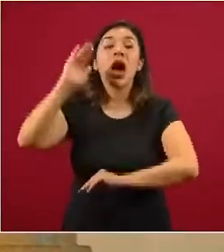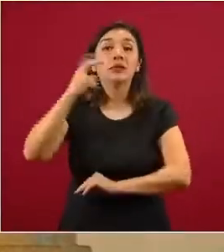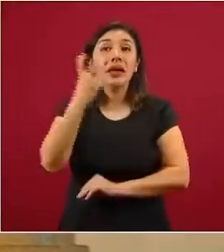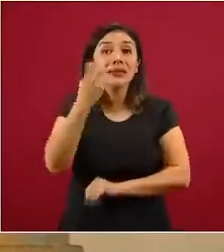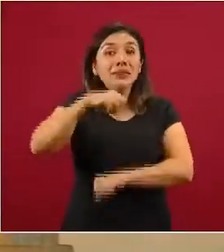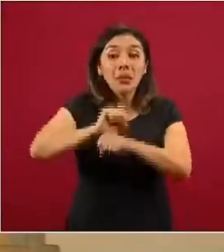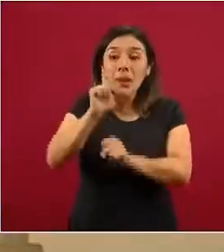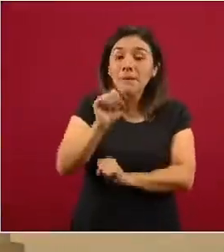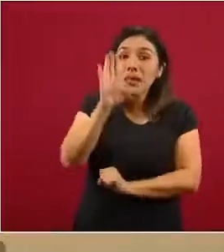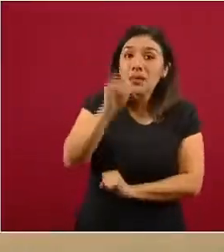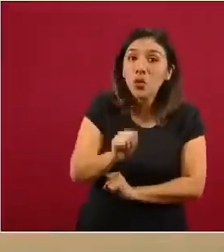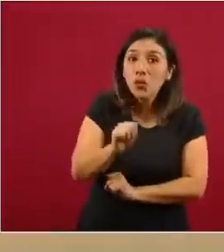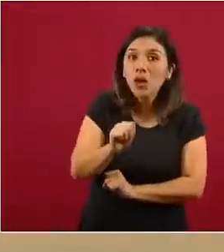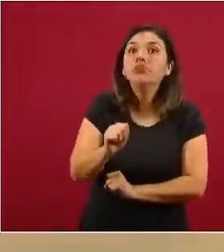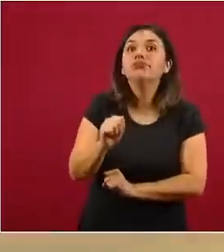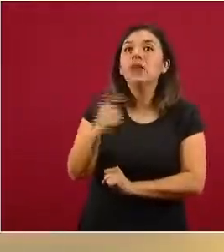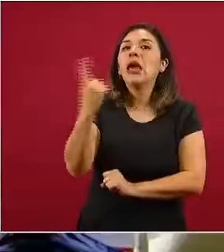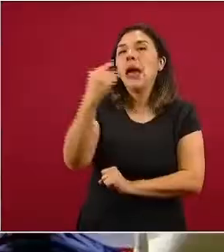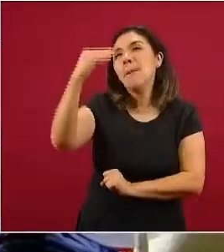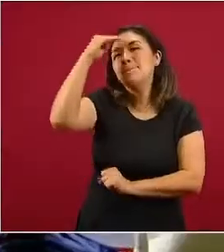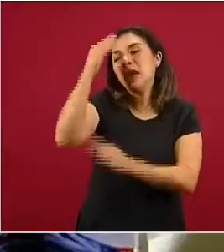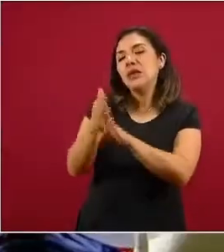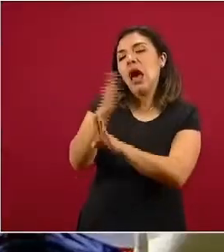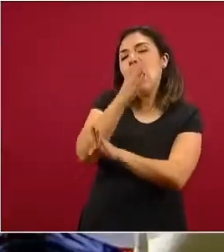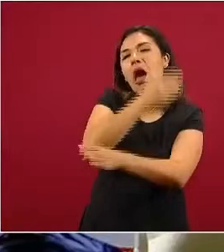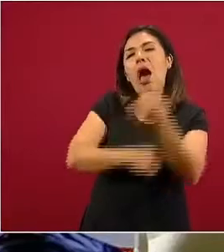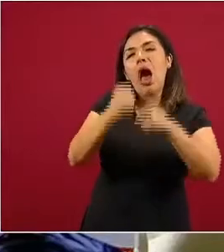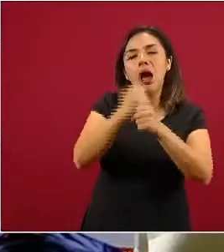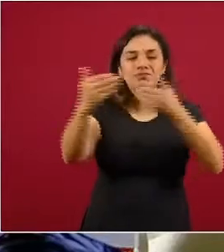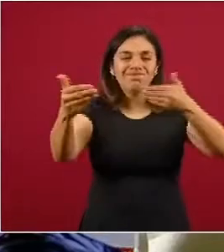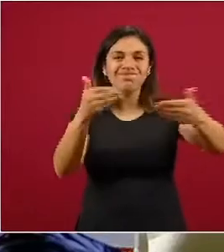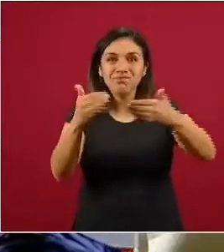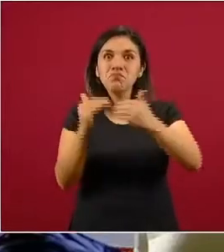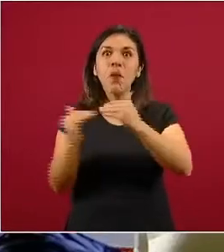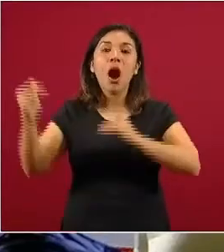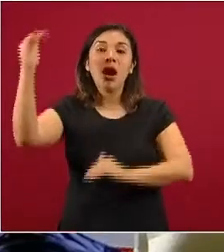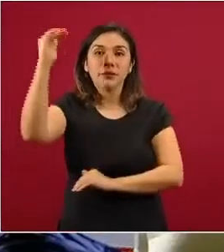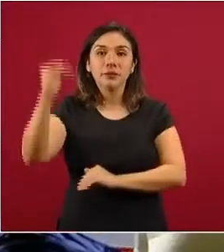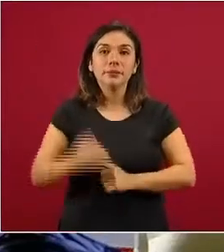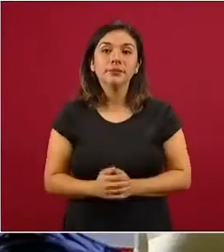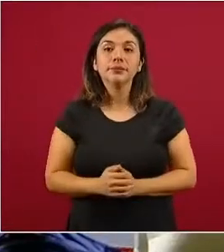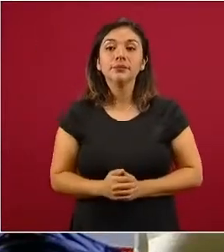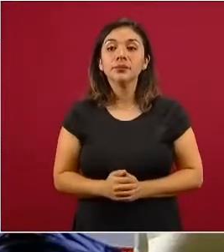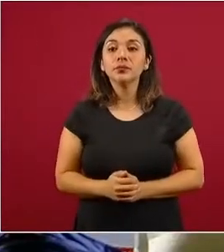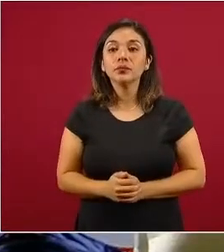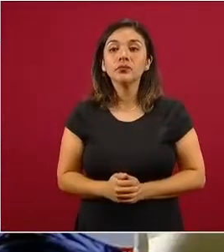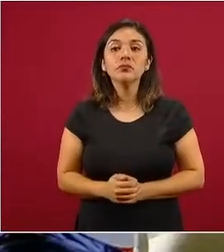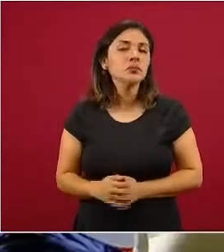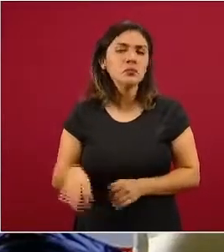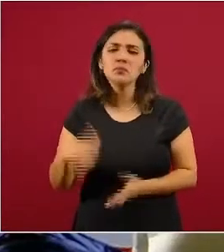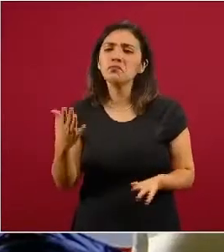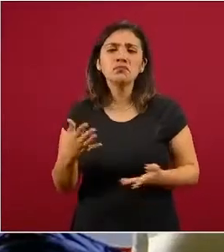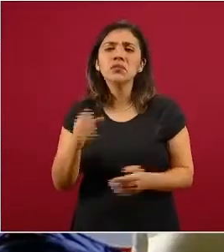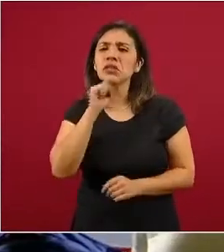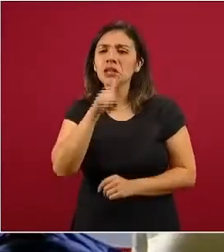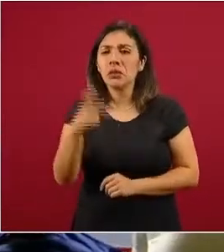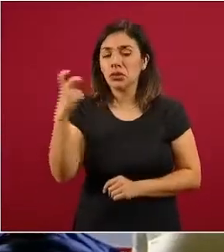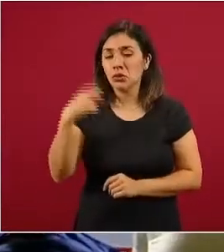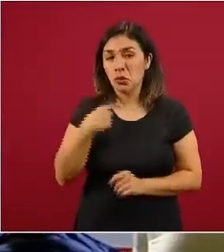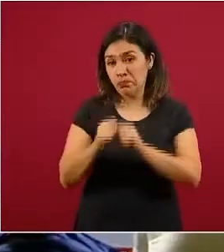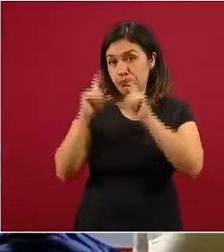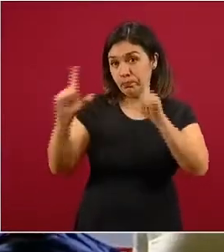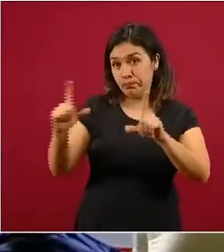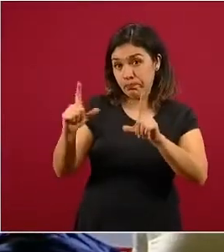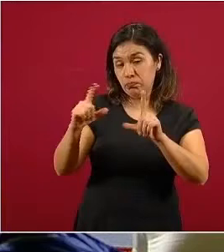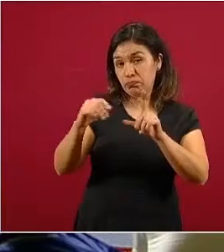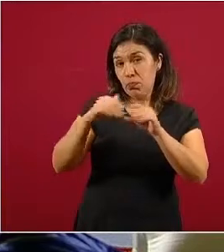es que puede ser que no sea compatible con el total de muertes registradas en el CISVER, porque estos solamente son 24 entidades